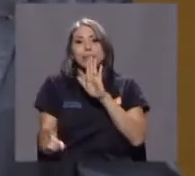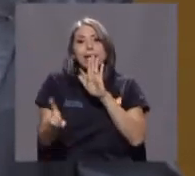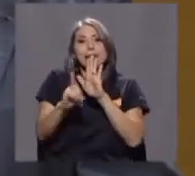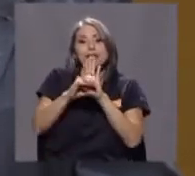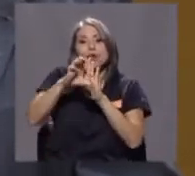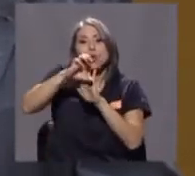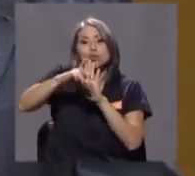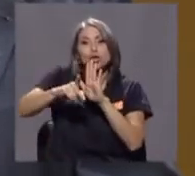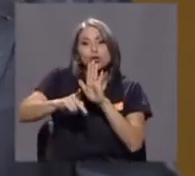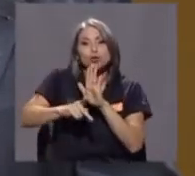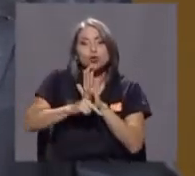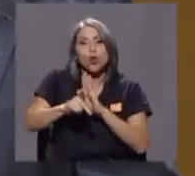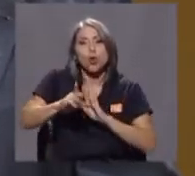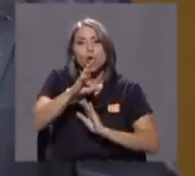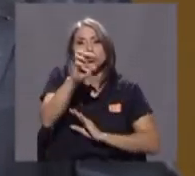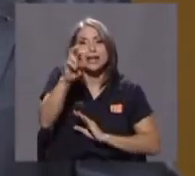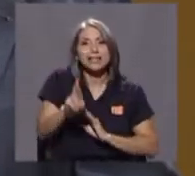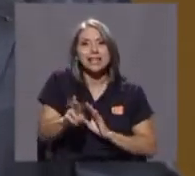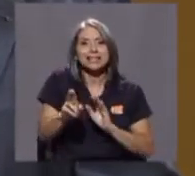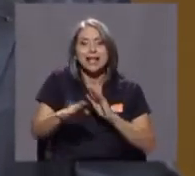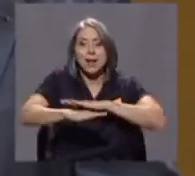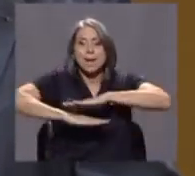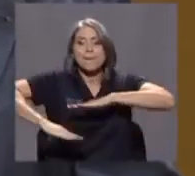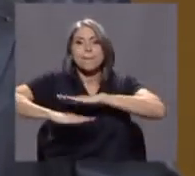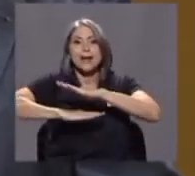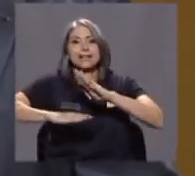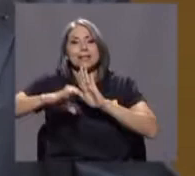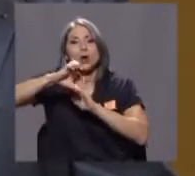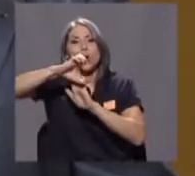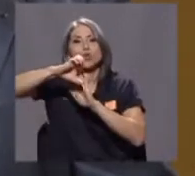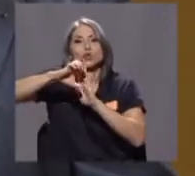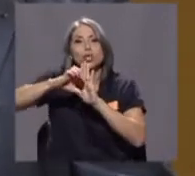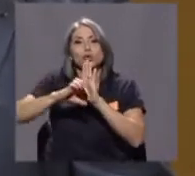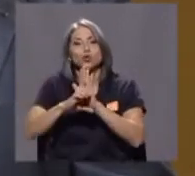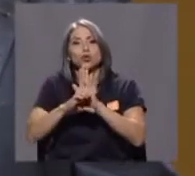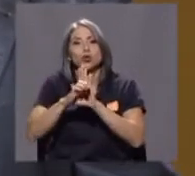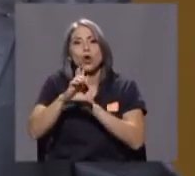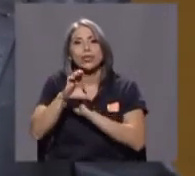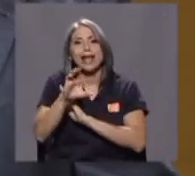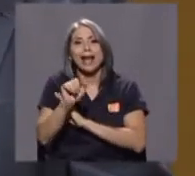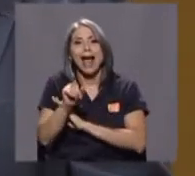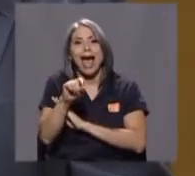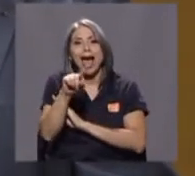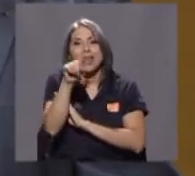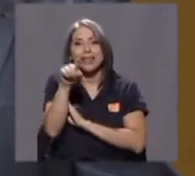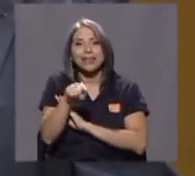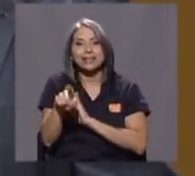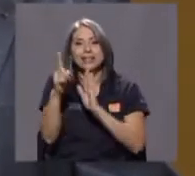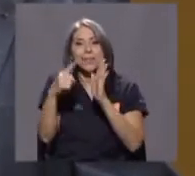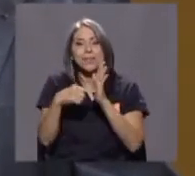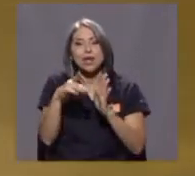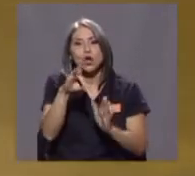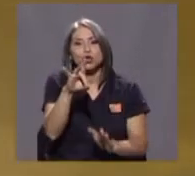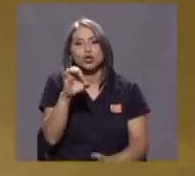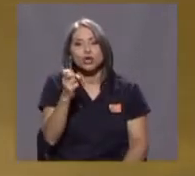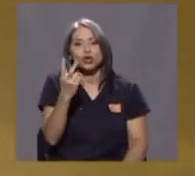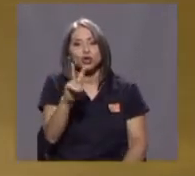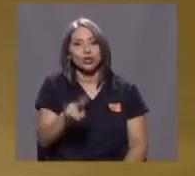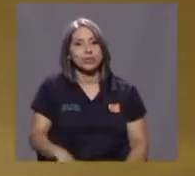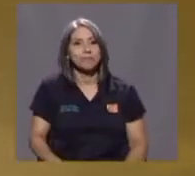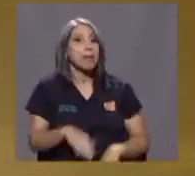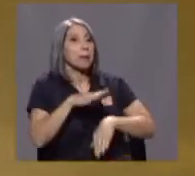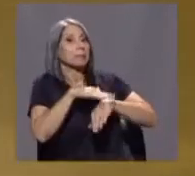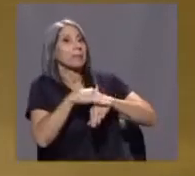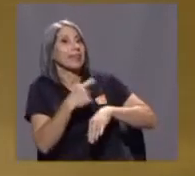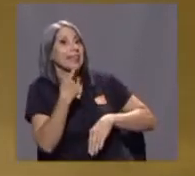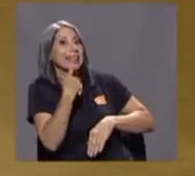costarricense parte de la Constitución de Cádiz de 1812. Bueno, hablemos algo... Perdón, déjeme decir una cosa ahí. La